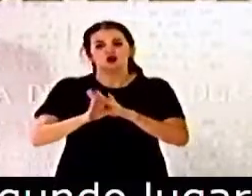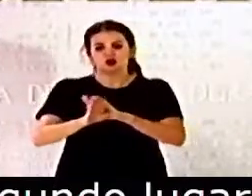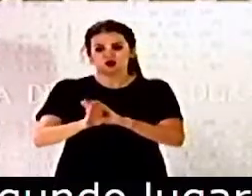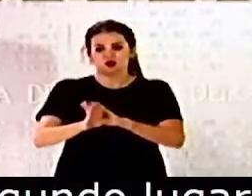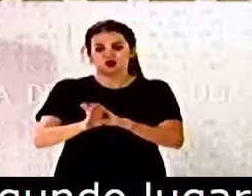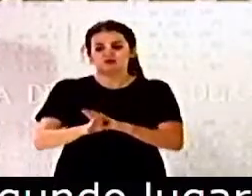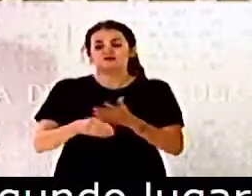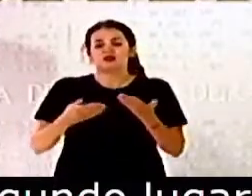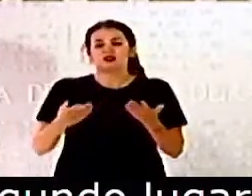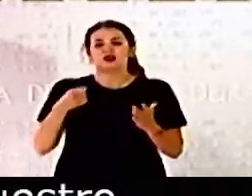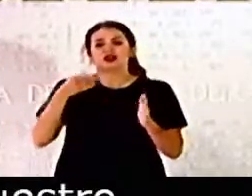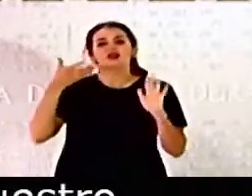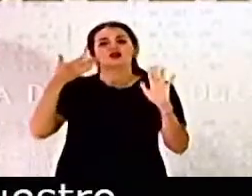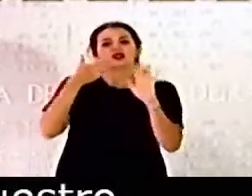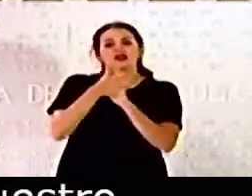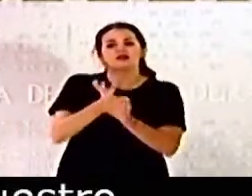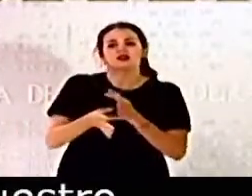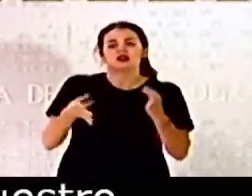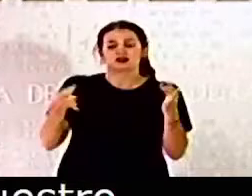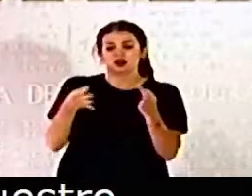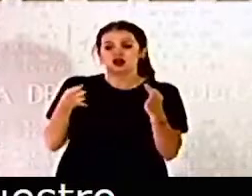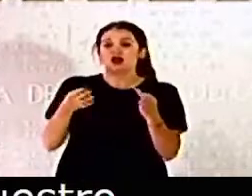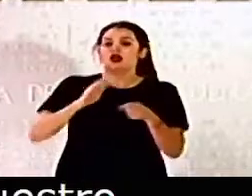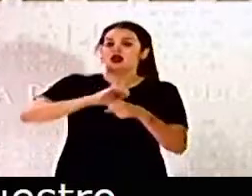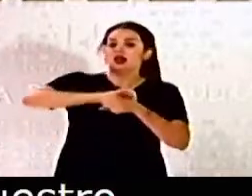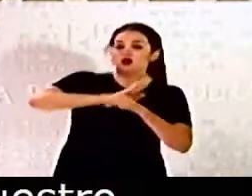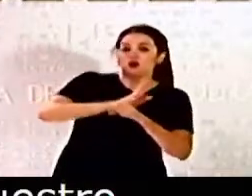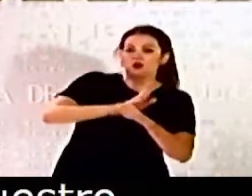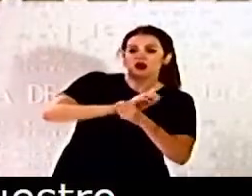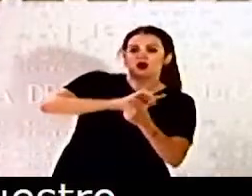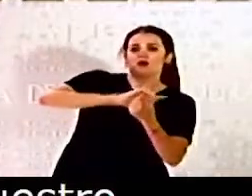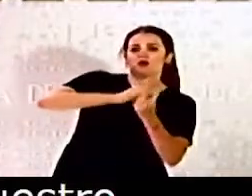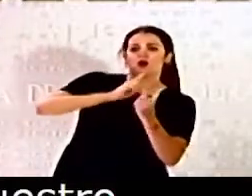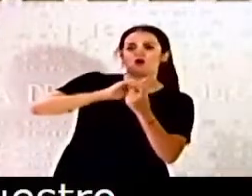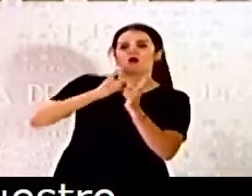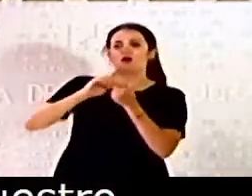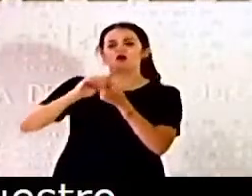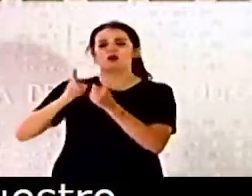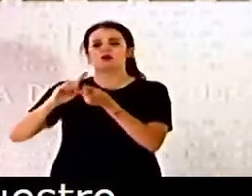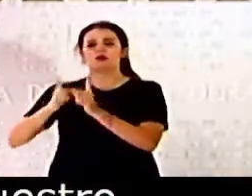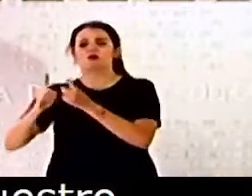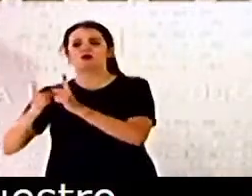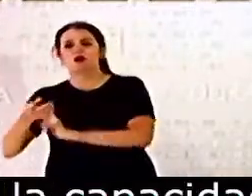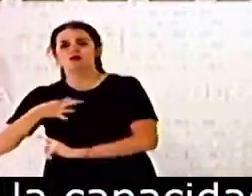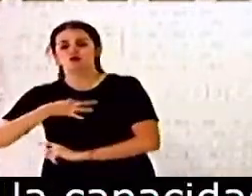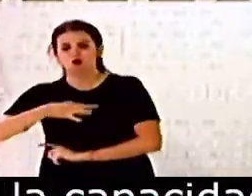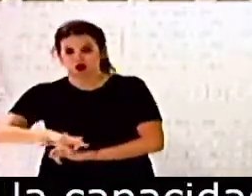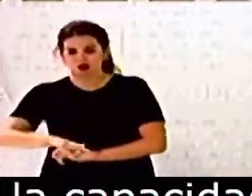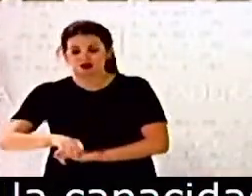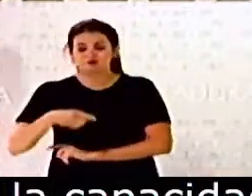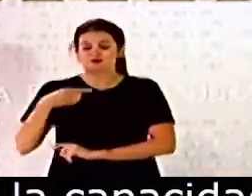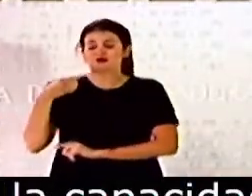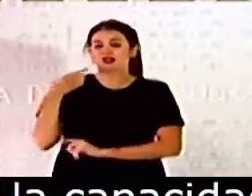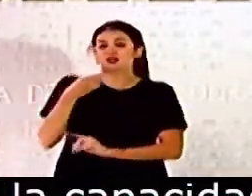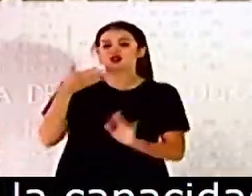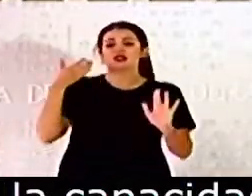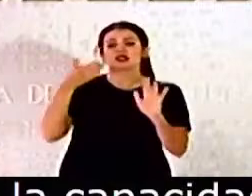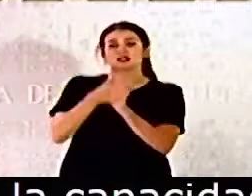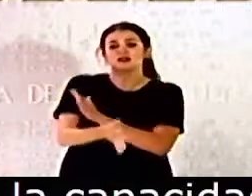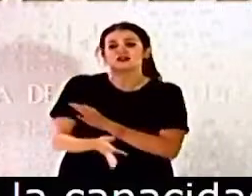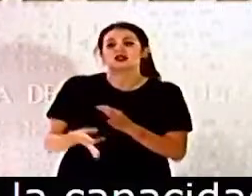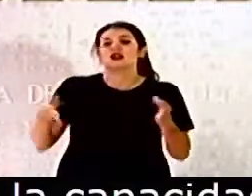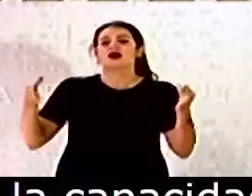la capacidad de hacer más mutaciones. Y mientras más mutaciones haga, más papeletas compra el virus